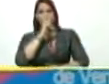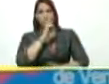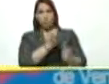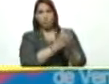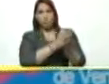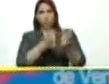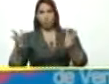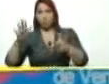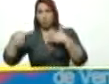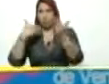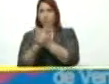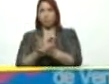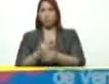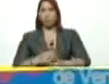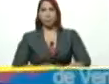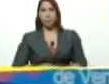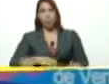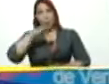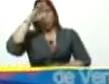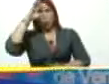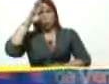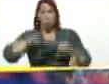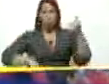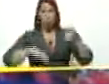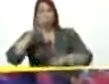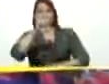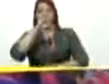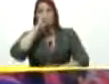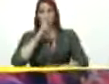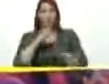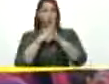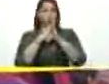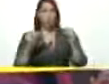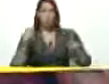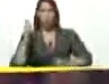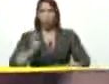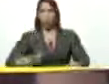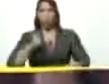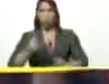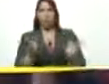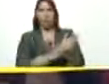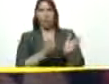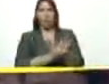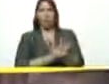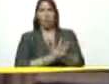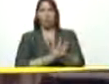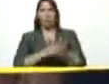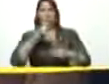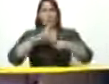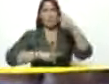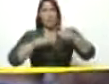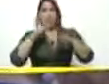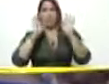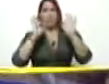acá, de los últimos 5 años, a todos los jubilados y jubiladas, un plan